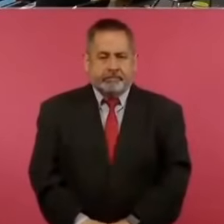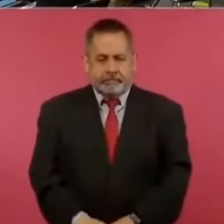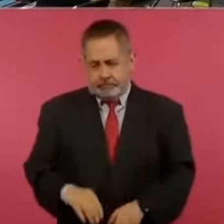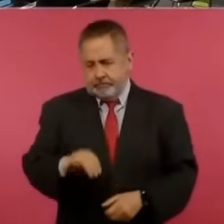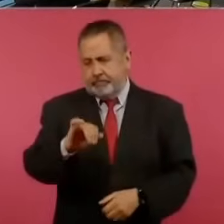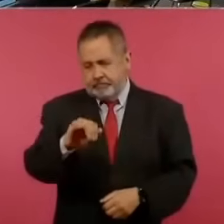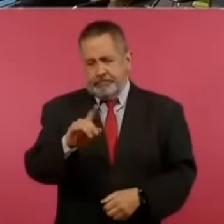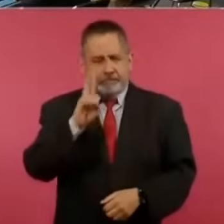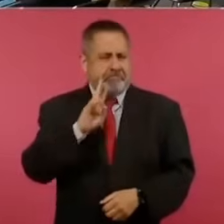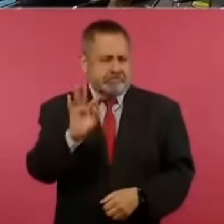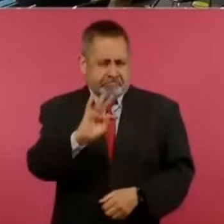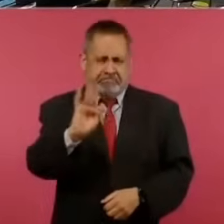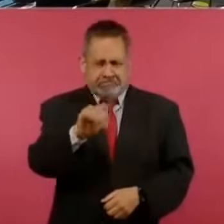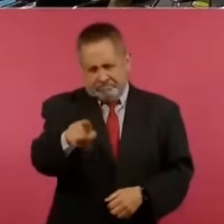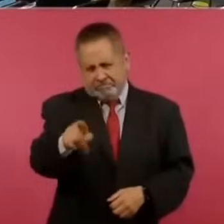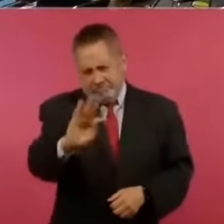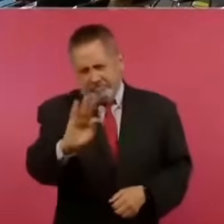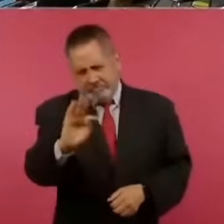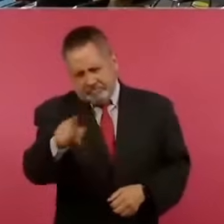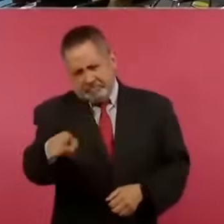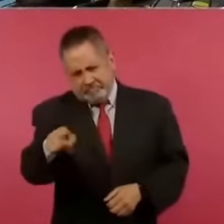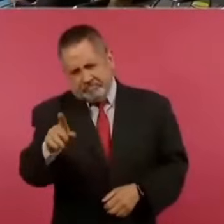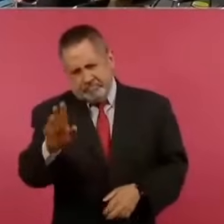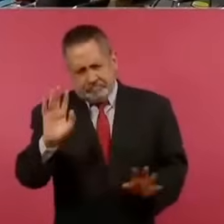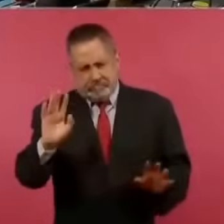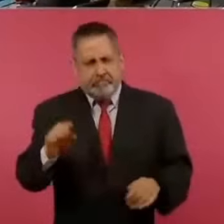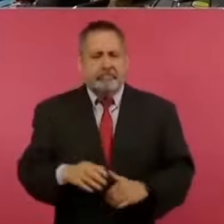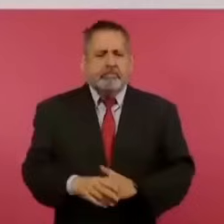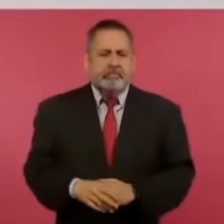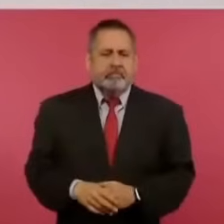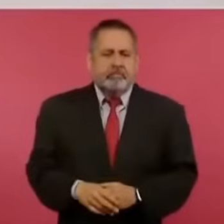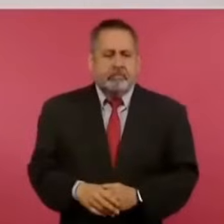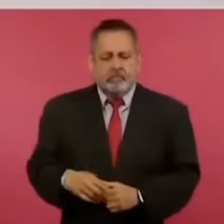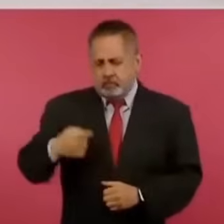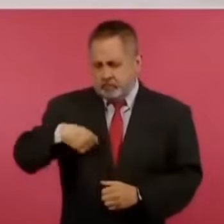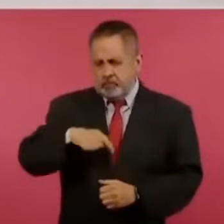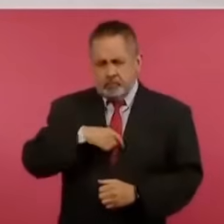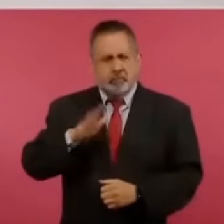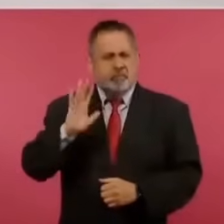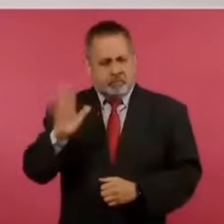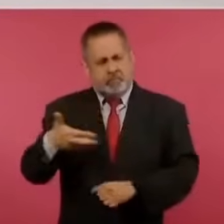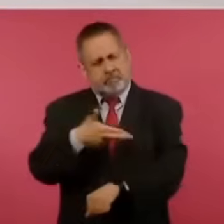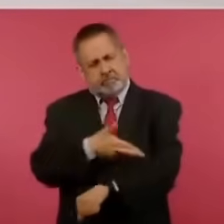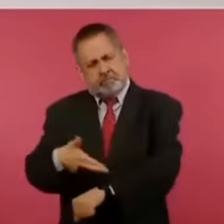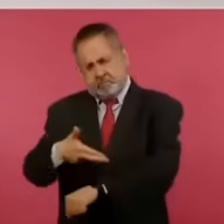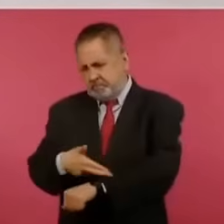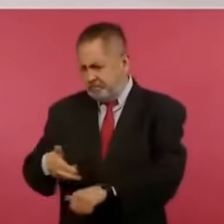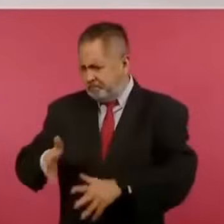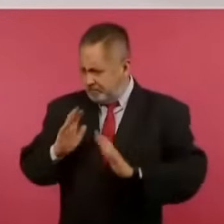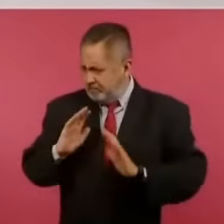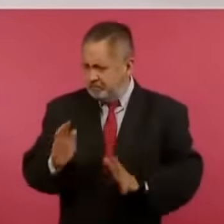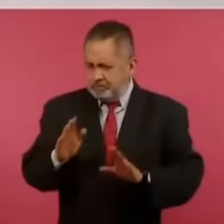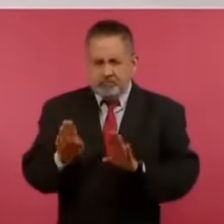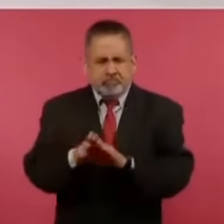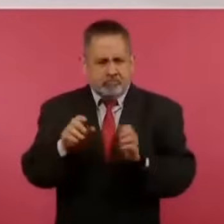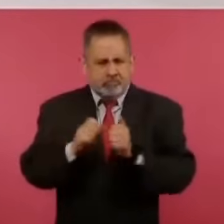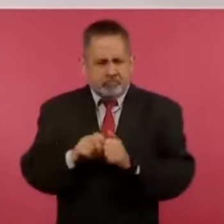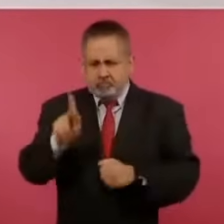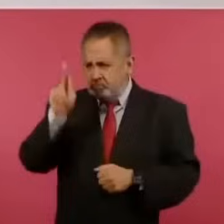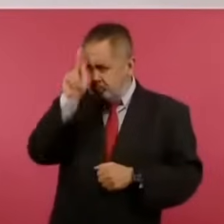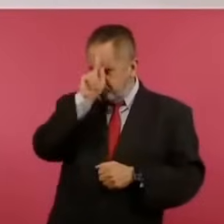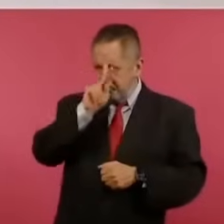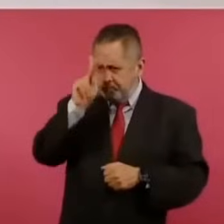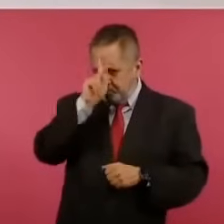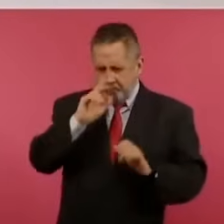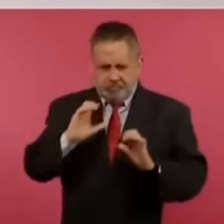Sí, puede ser, puede ser. Nosotros ya hemos actuado con mucha prudencia